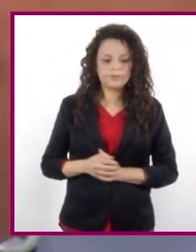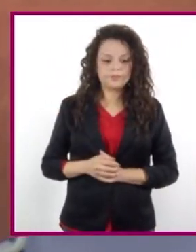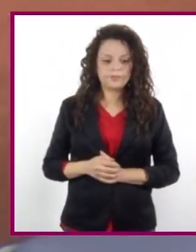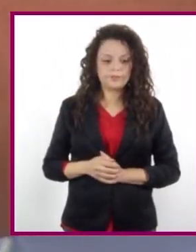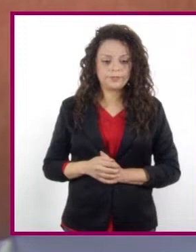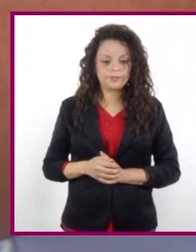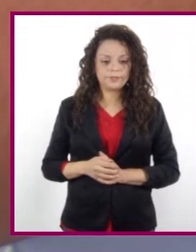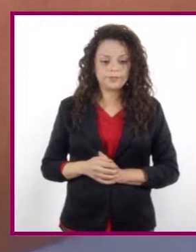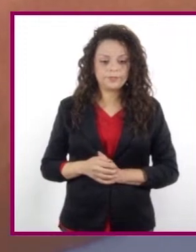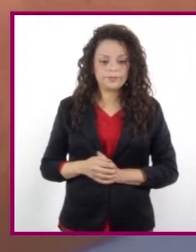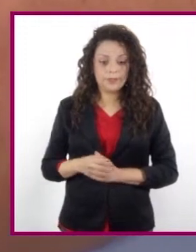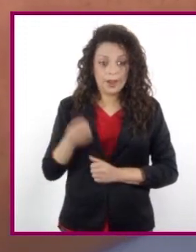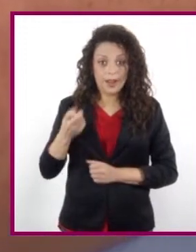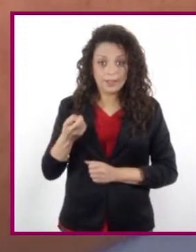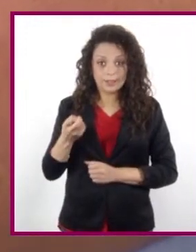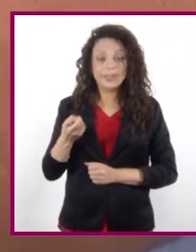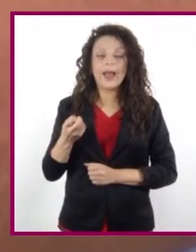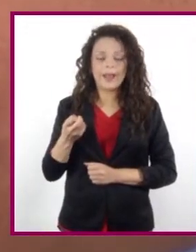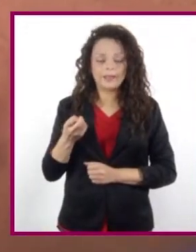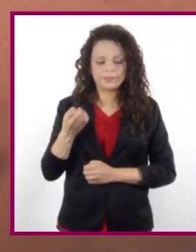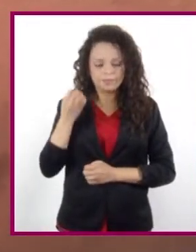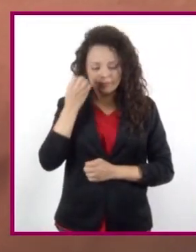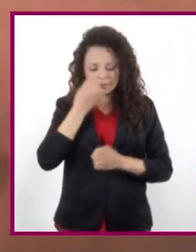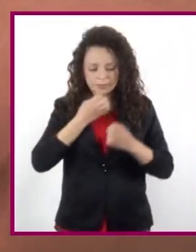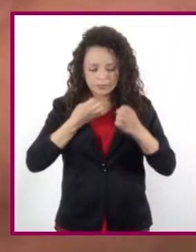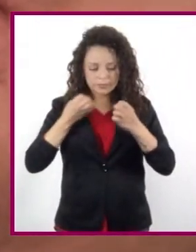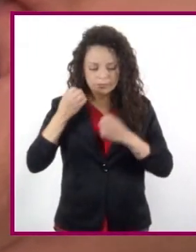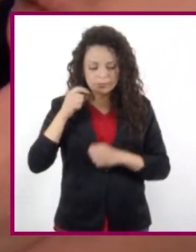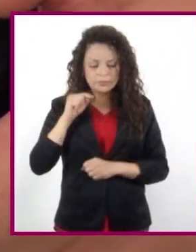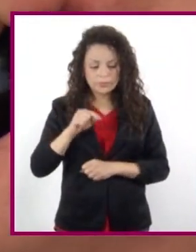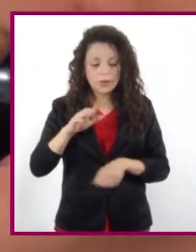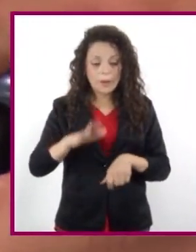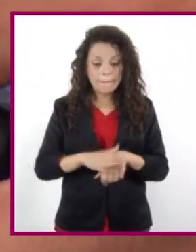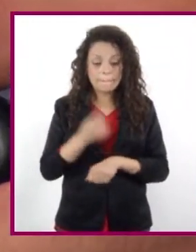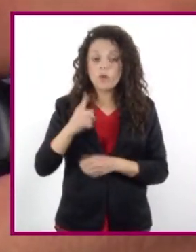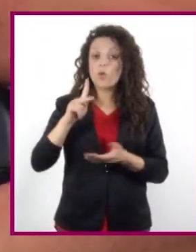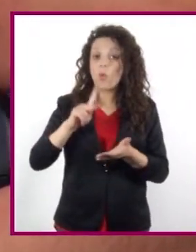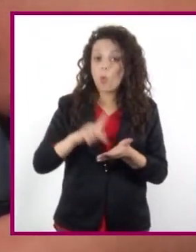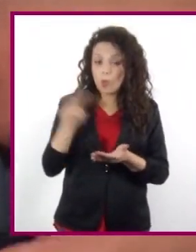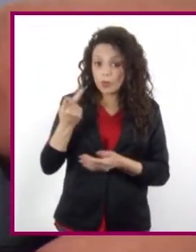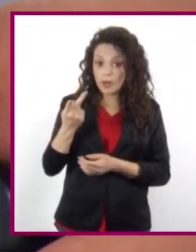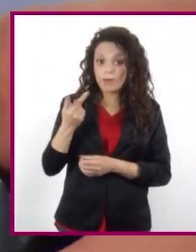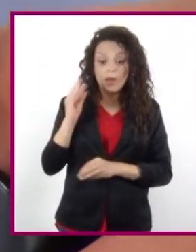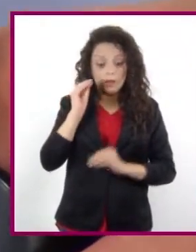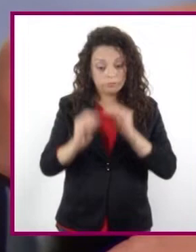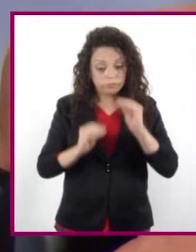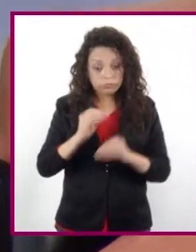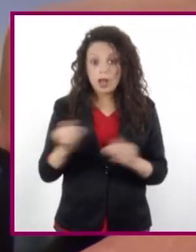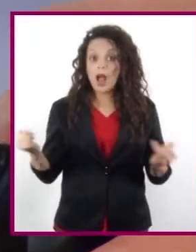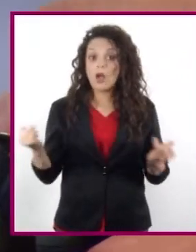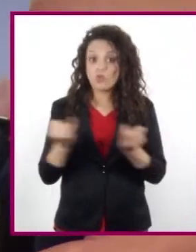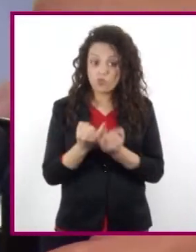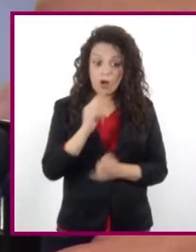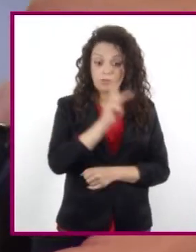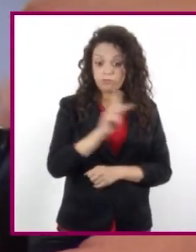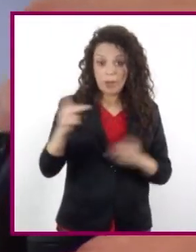Analicen y observen, porque nuevamente tendríamos que armarlo.